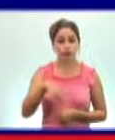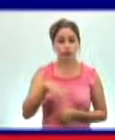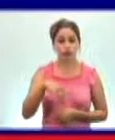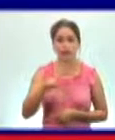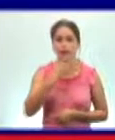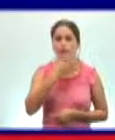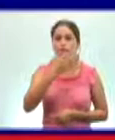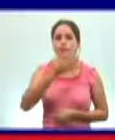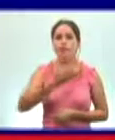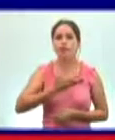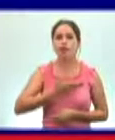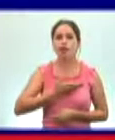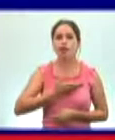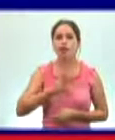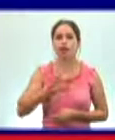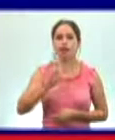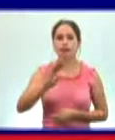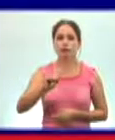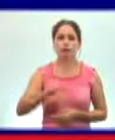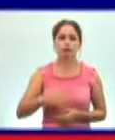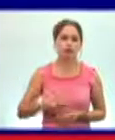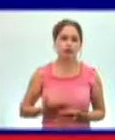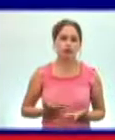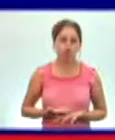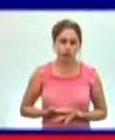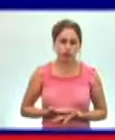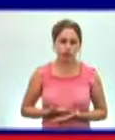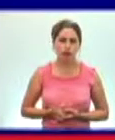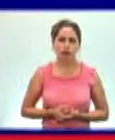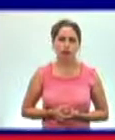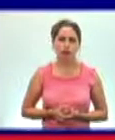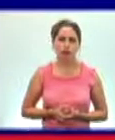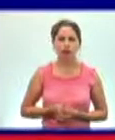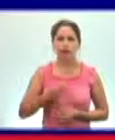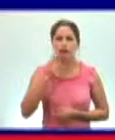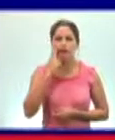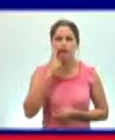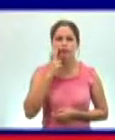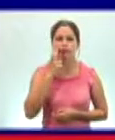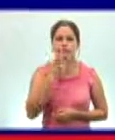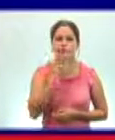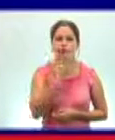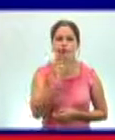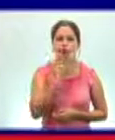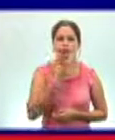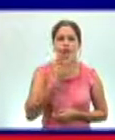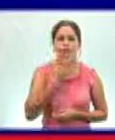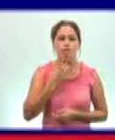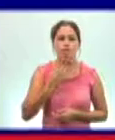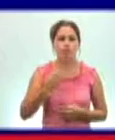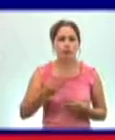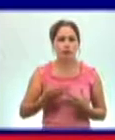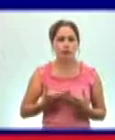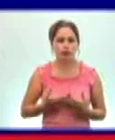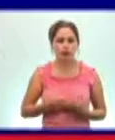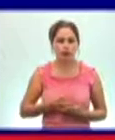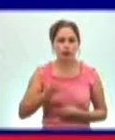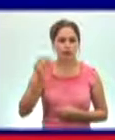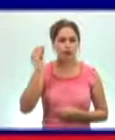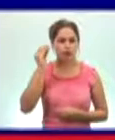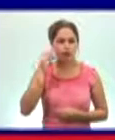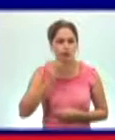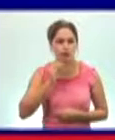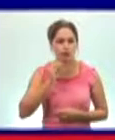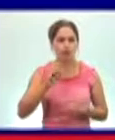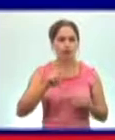Fidel que según Retamar transpiraba Martí, por lo tanto era expresión de cuán conocimiento tenía